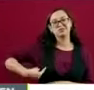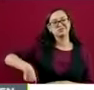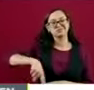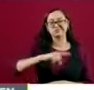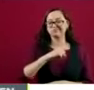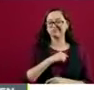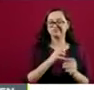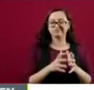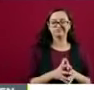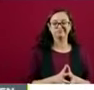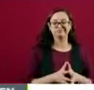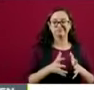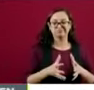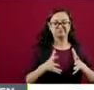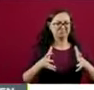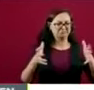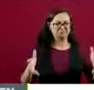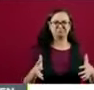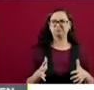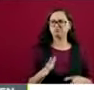como se estima